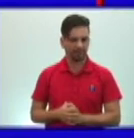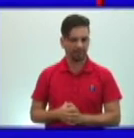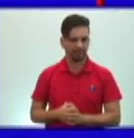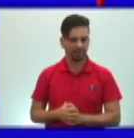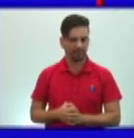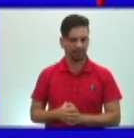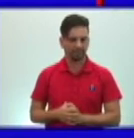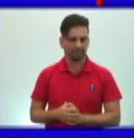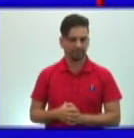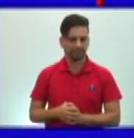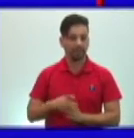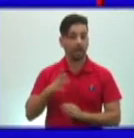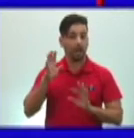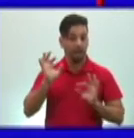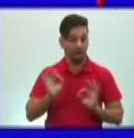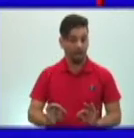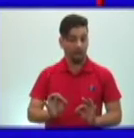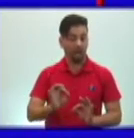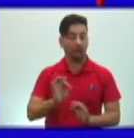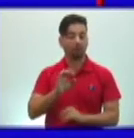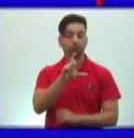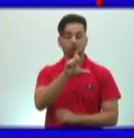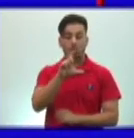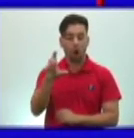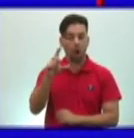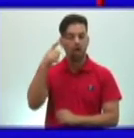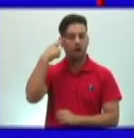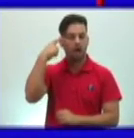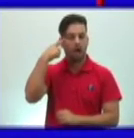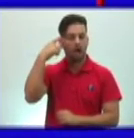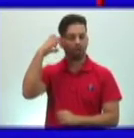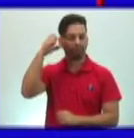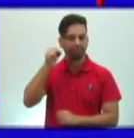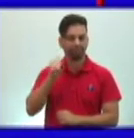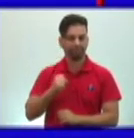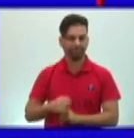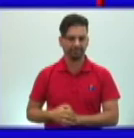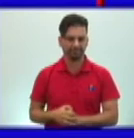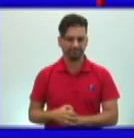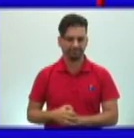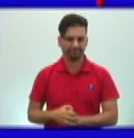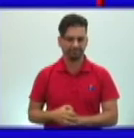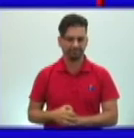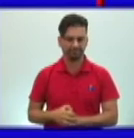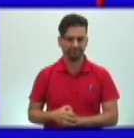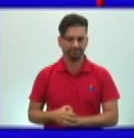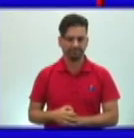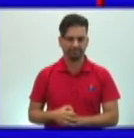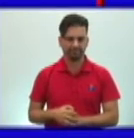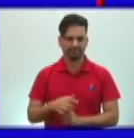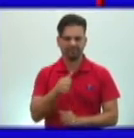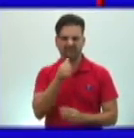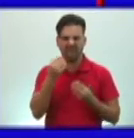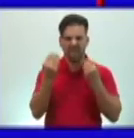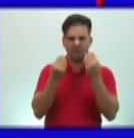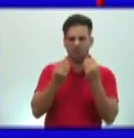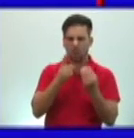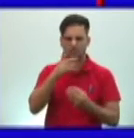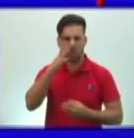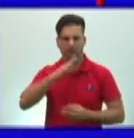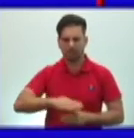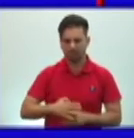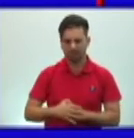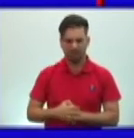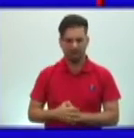concepto no pasa a formar parte del conocimiento. Por eso se divaga, por eso sencillamente se responde lo que no es